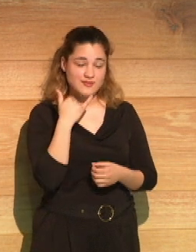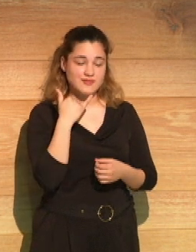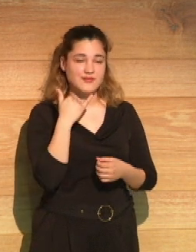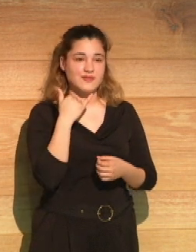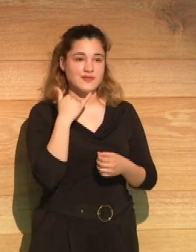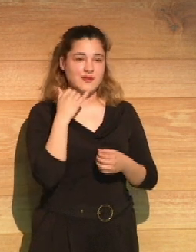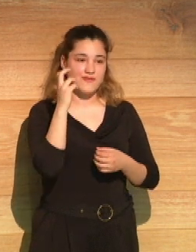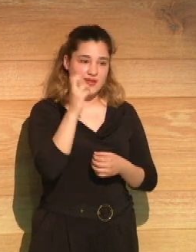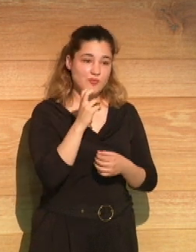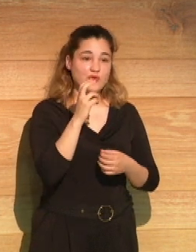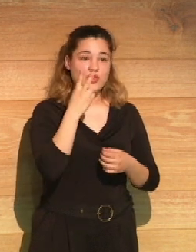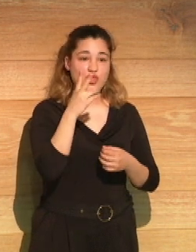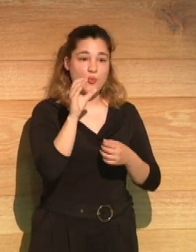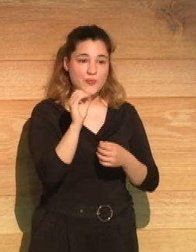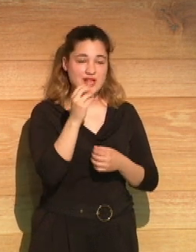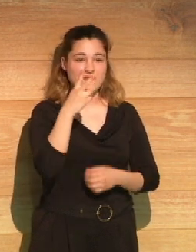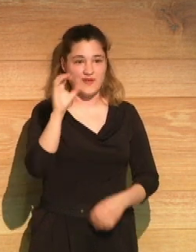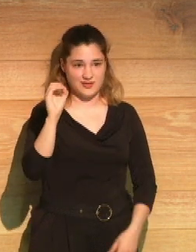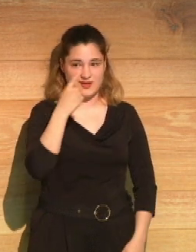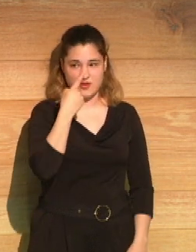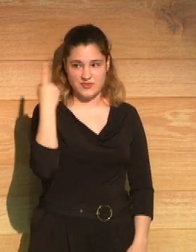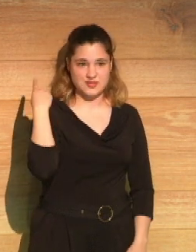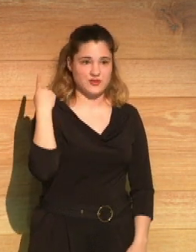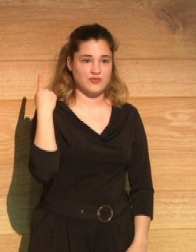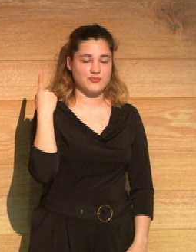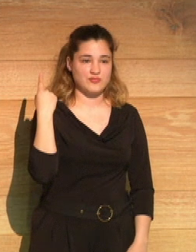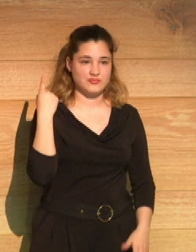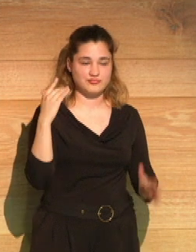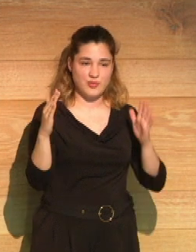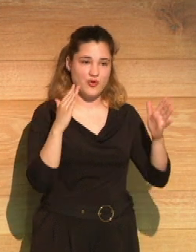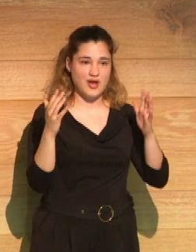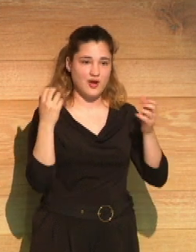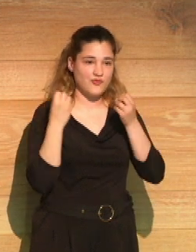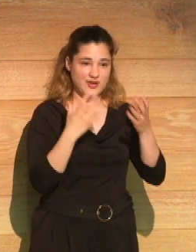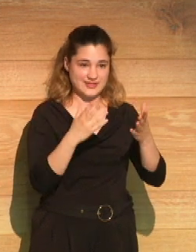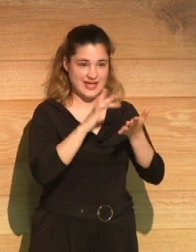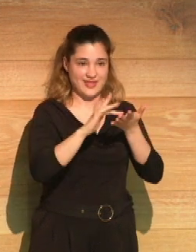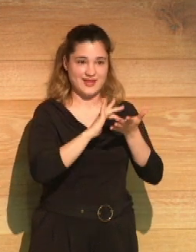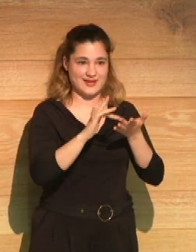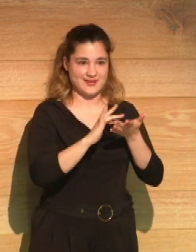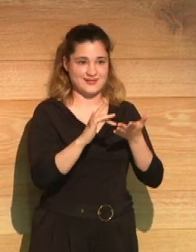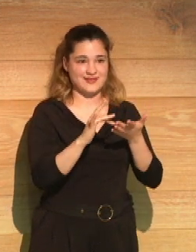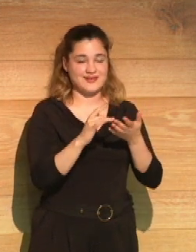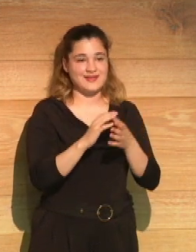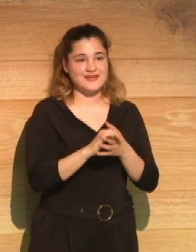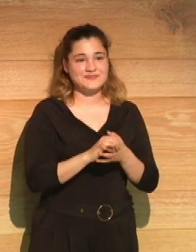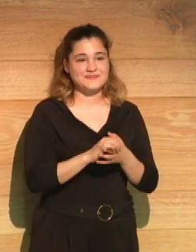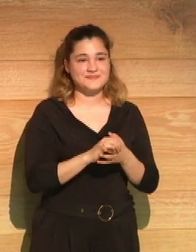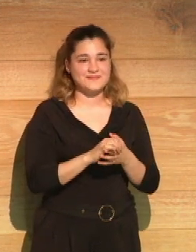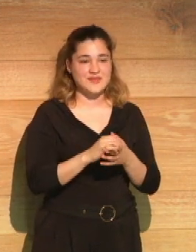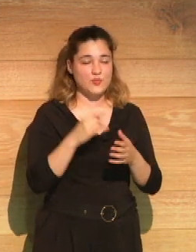año 2020, el año pasado, durante nuestra conferencia digital, tuvimos el placer de escuchar sobre uno de los proyectos